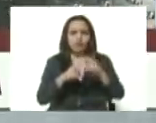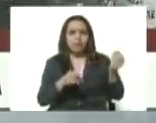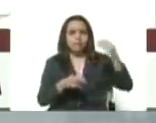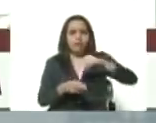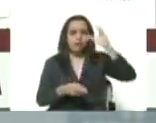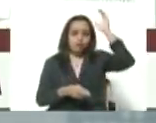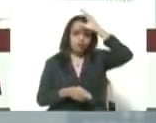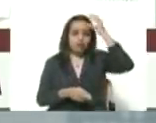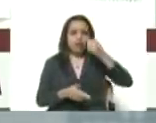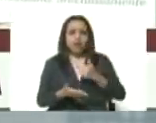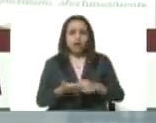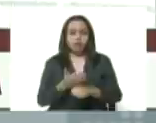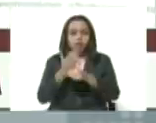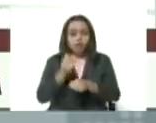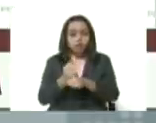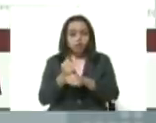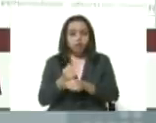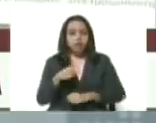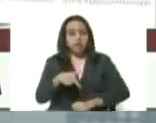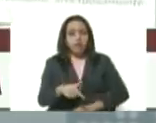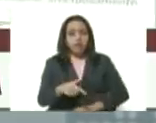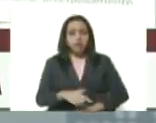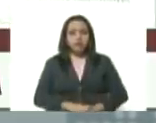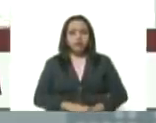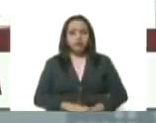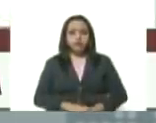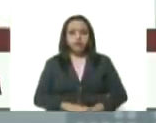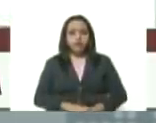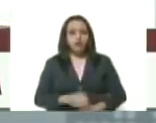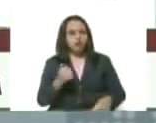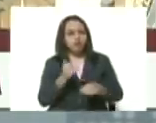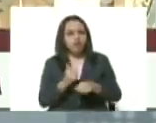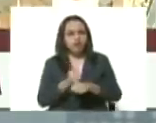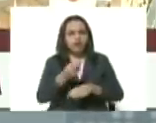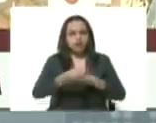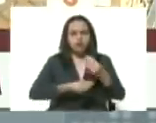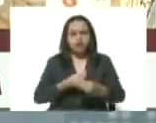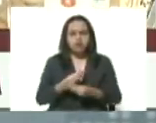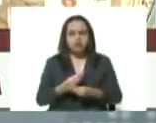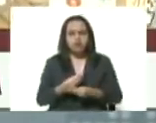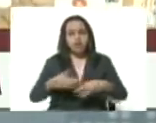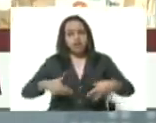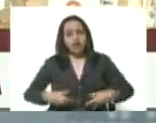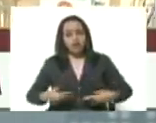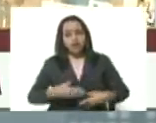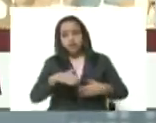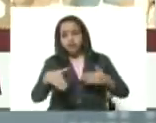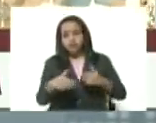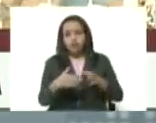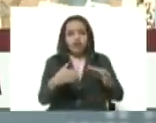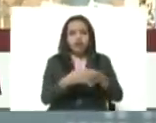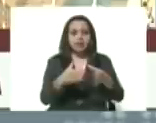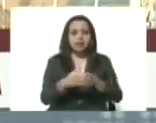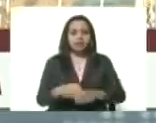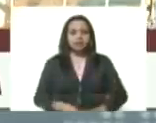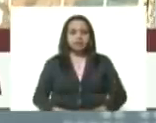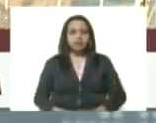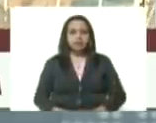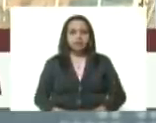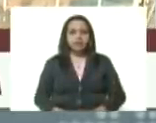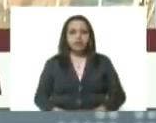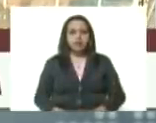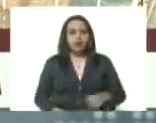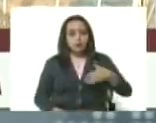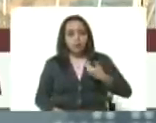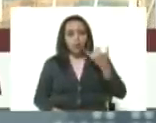República de Turquía. Este es un vuelo que se logró con un buen esfuerzo de todos los equipos turcos, y podemos